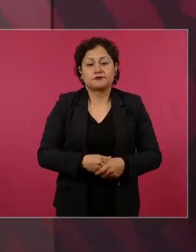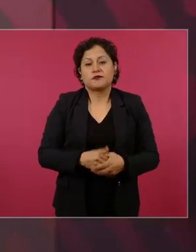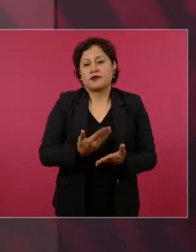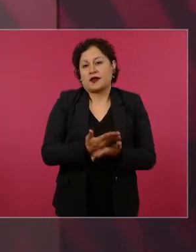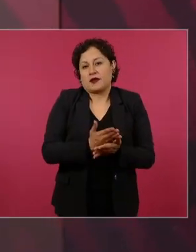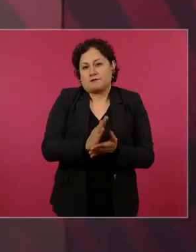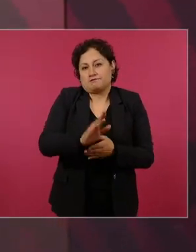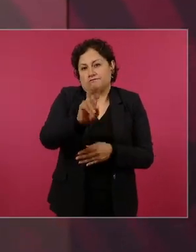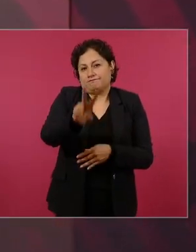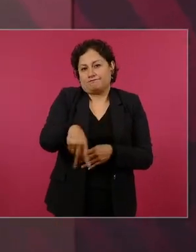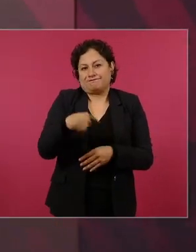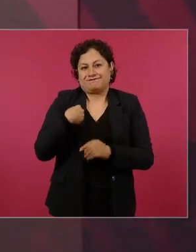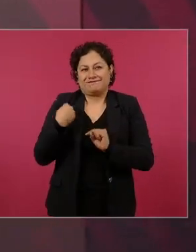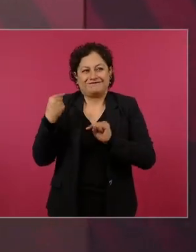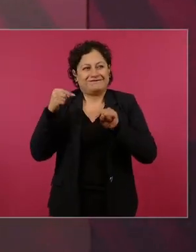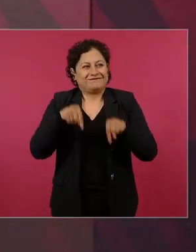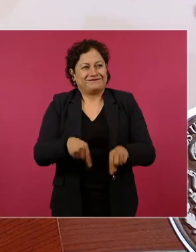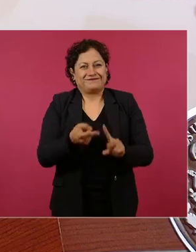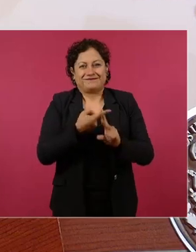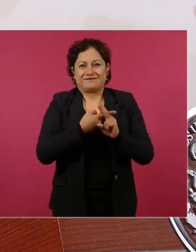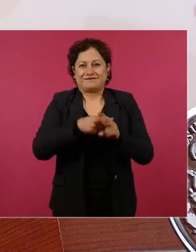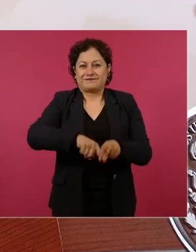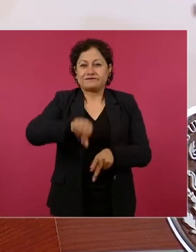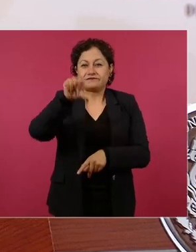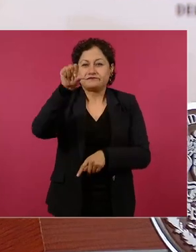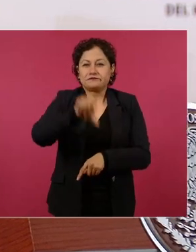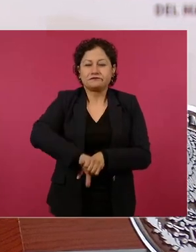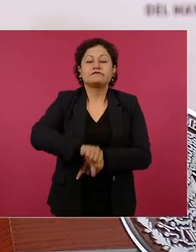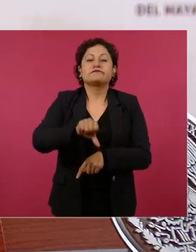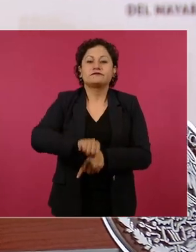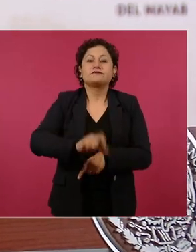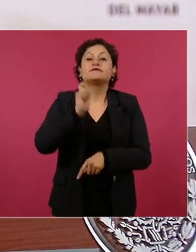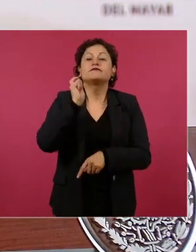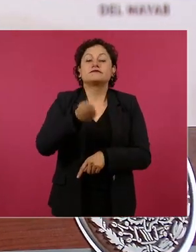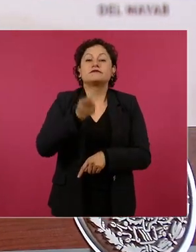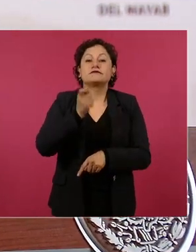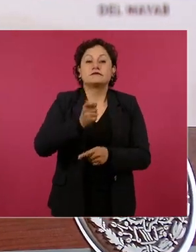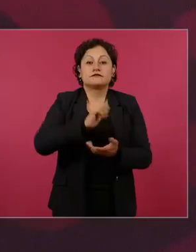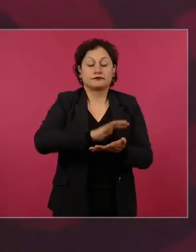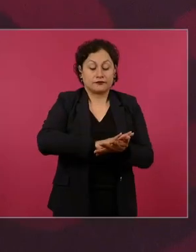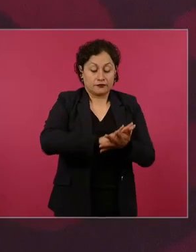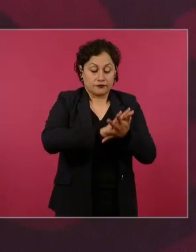comentamos al principio, la forma que se está llevando a cabo la transición.